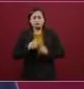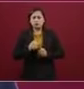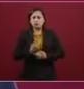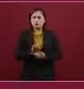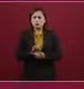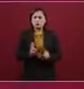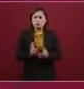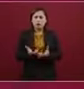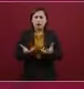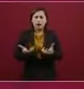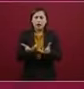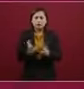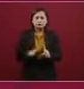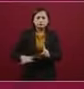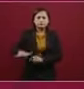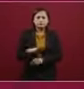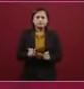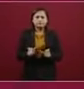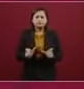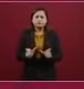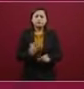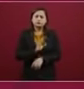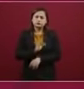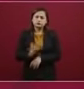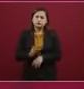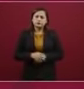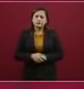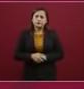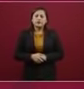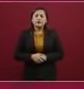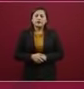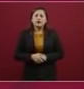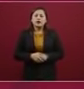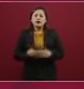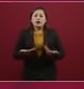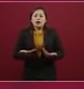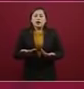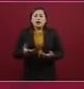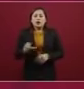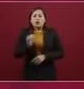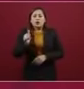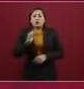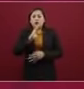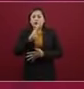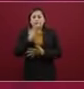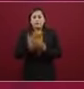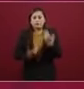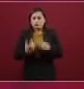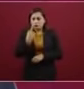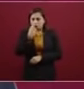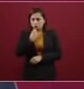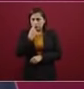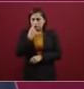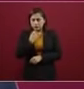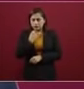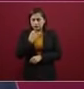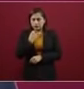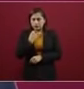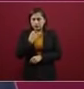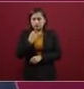y sencillamente un documento, el informe policial homologado que se hace en todos